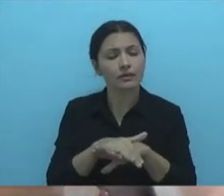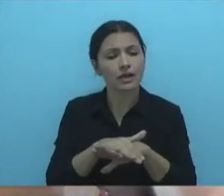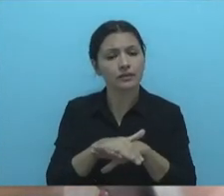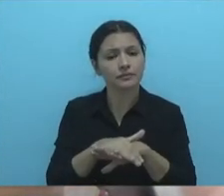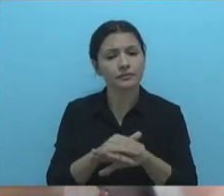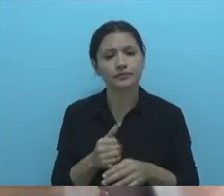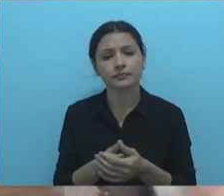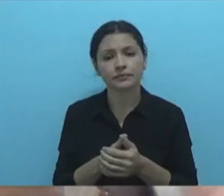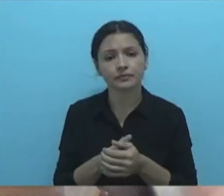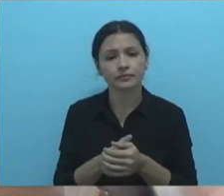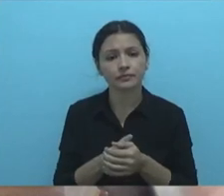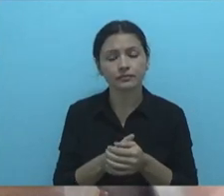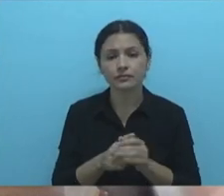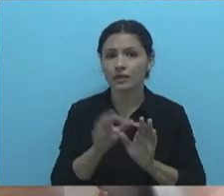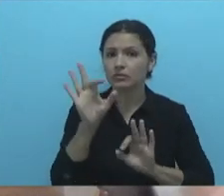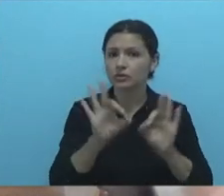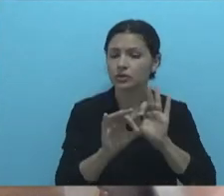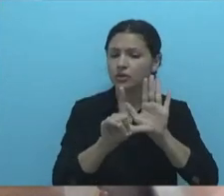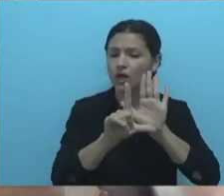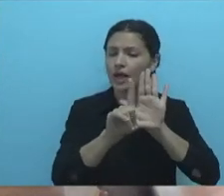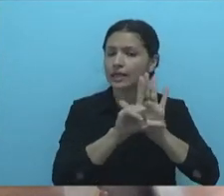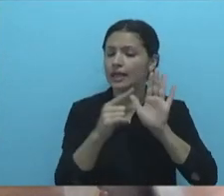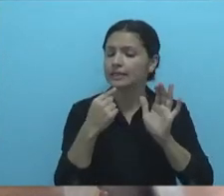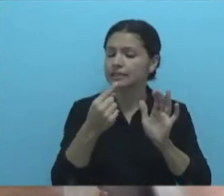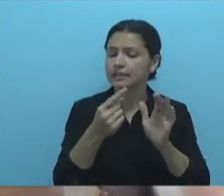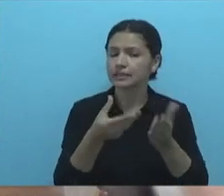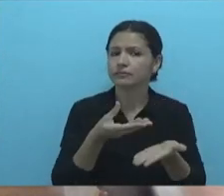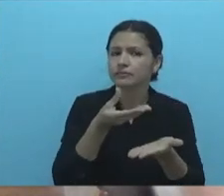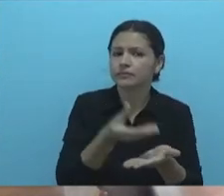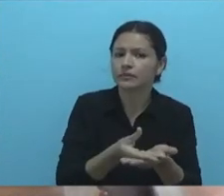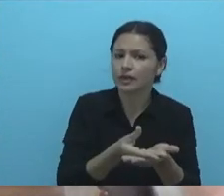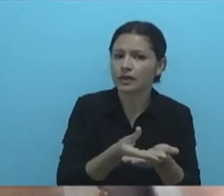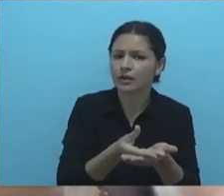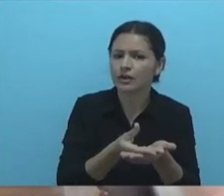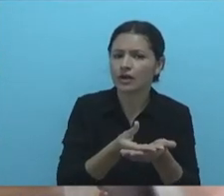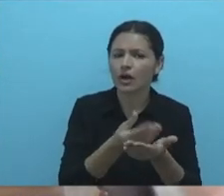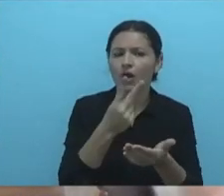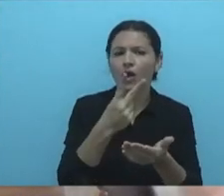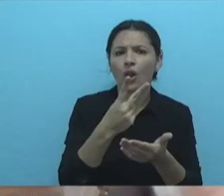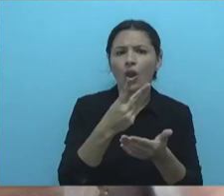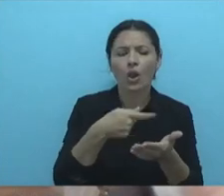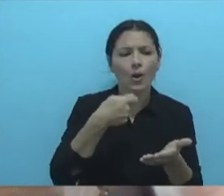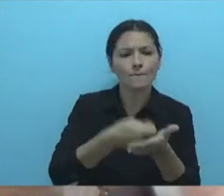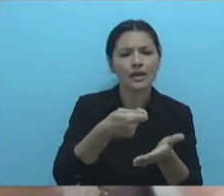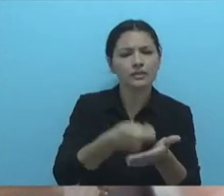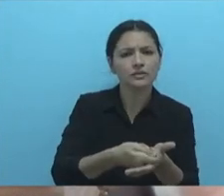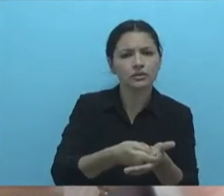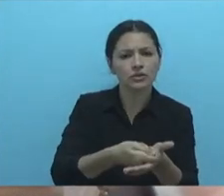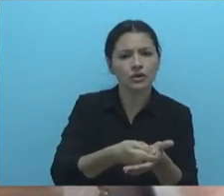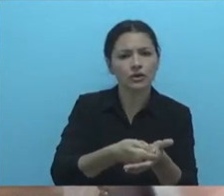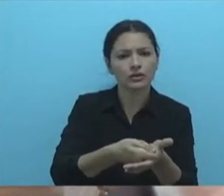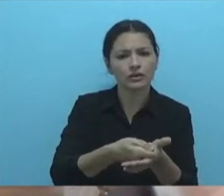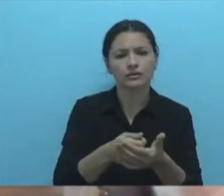y la ley propone una reparación equivalente a dos pensiones no